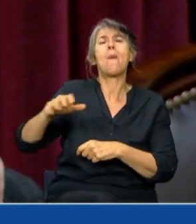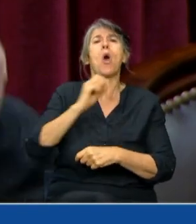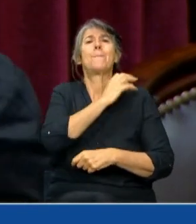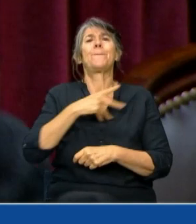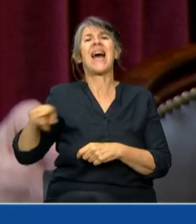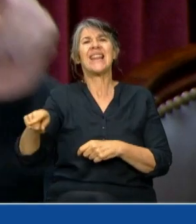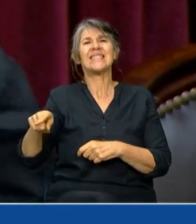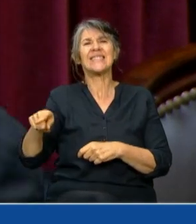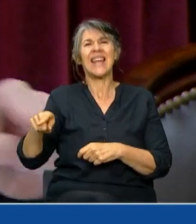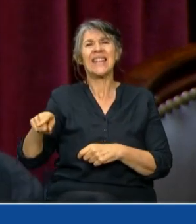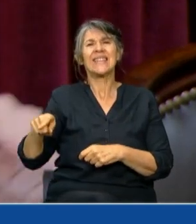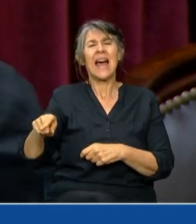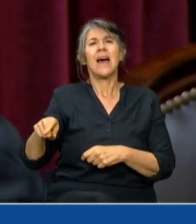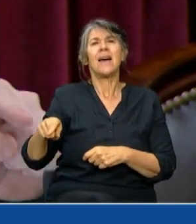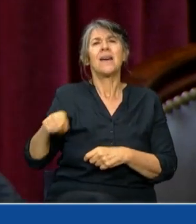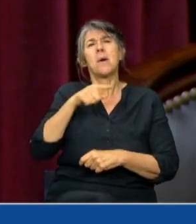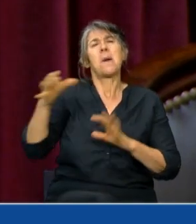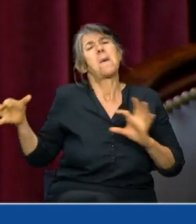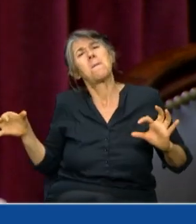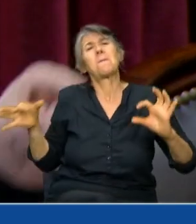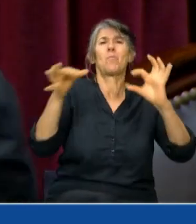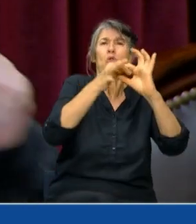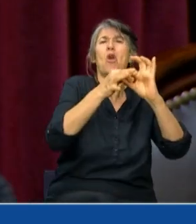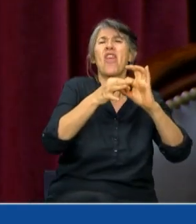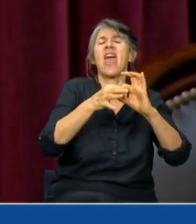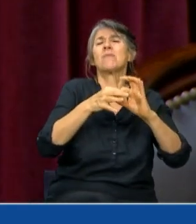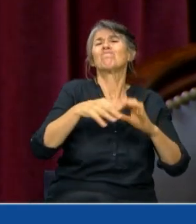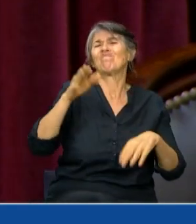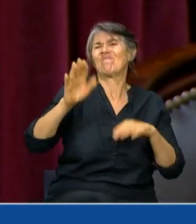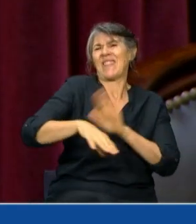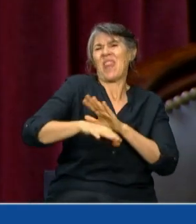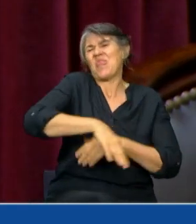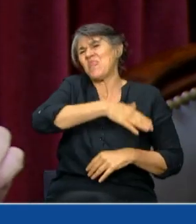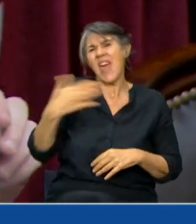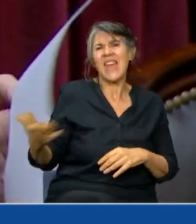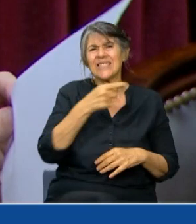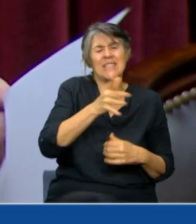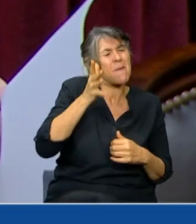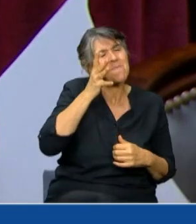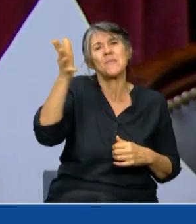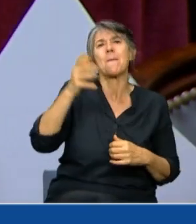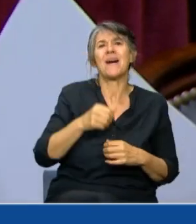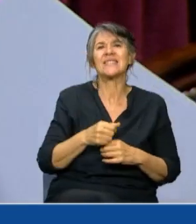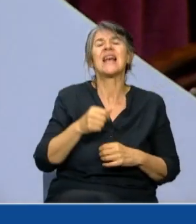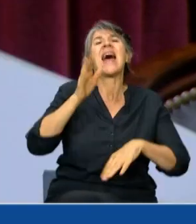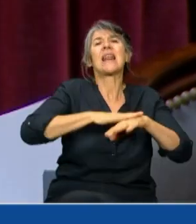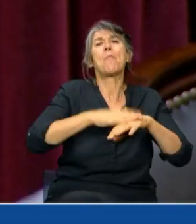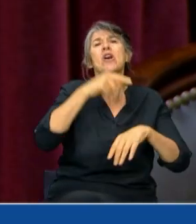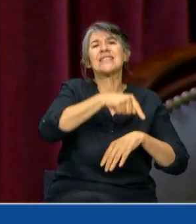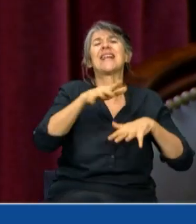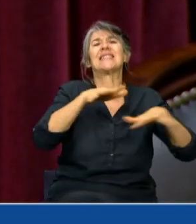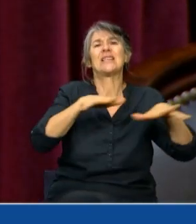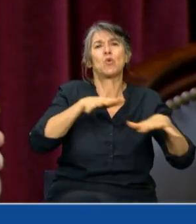el corrupto y ultraderechista Netanyahu, que es responsable de esta situación. Y también decir que